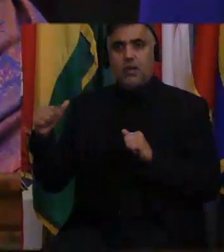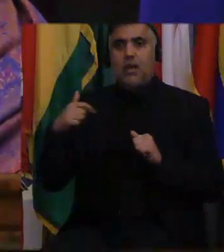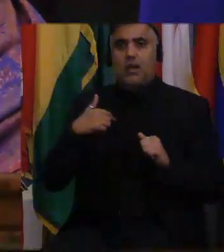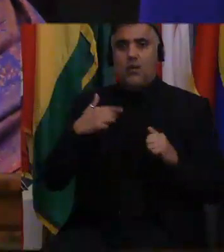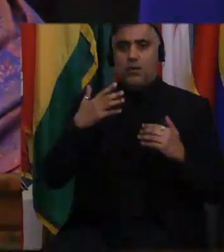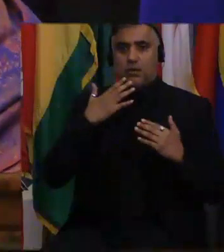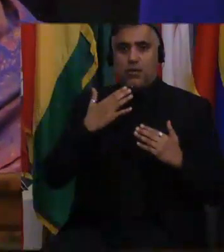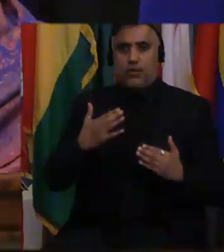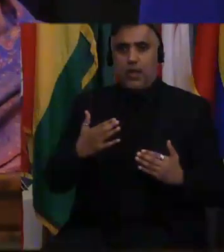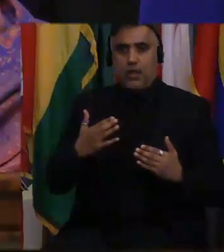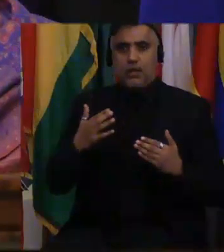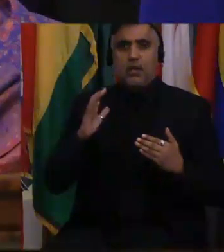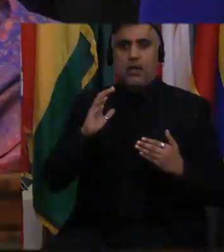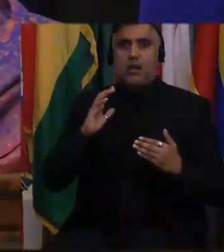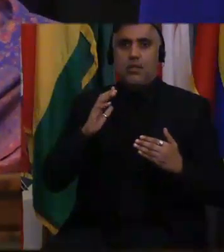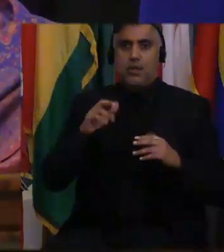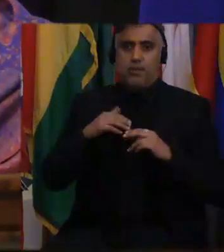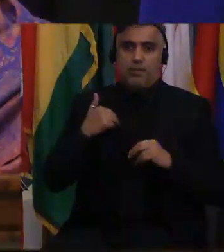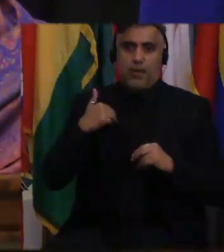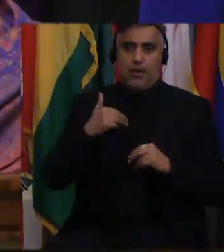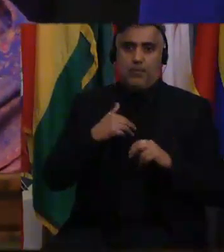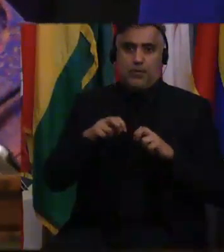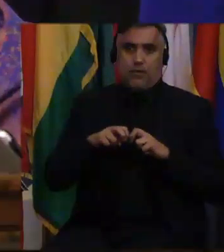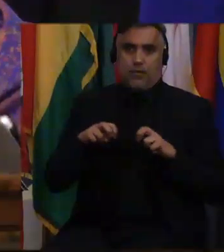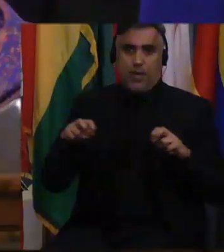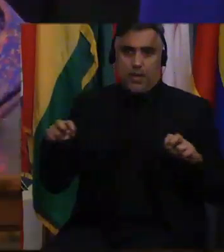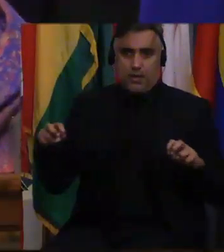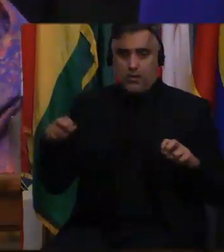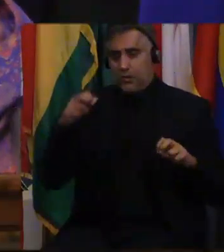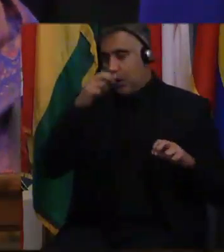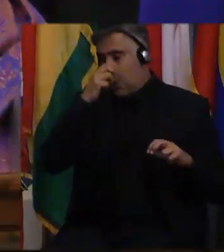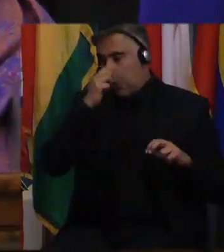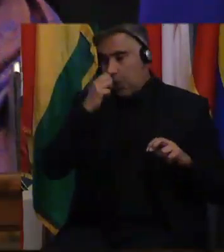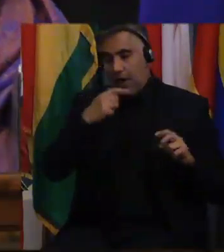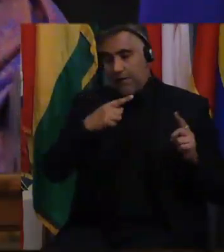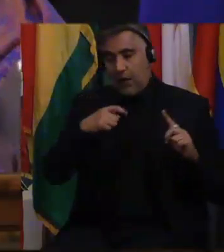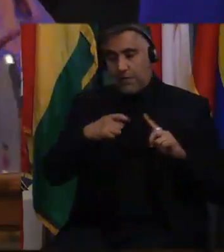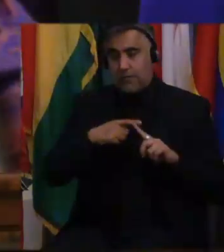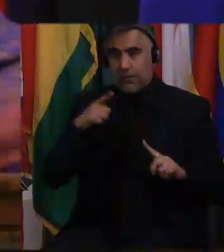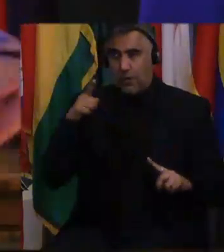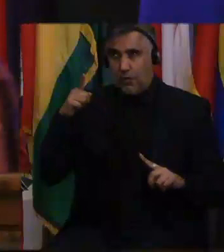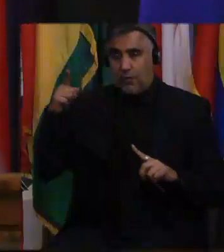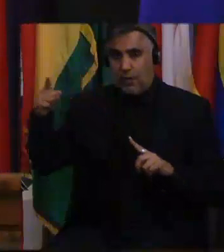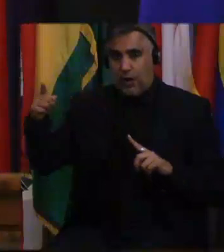agradecerle a nuestros panelistas que hayan viajado de tan lejos y que estén aquí con nosotros. Muchas gracias.